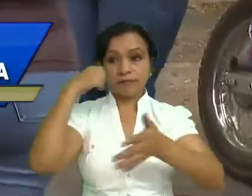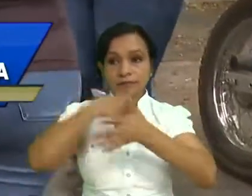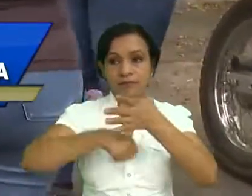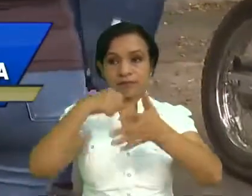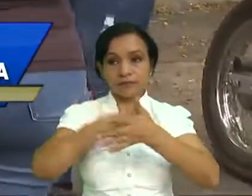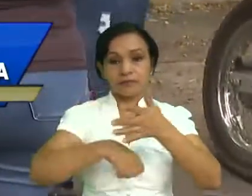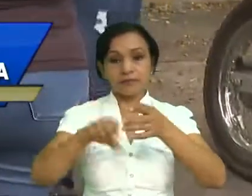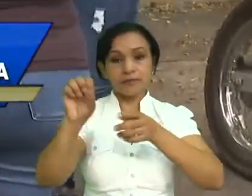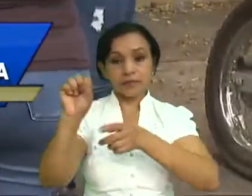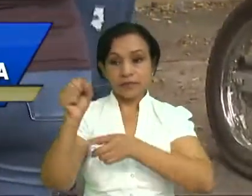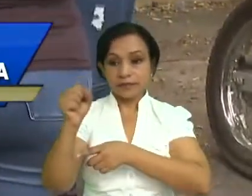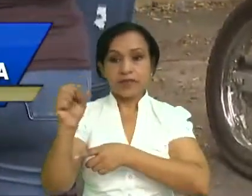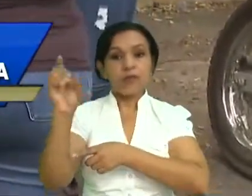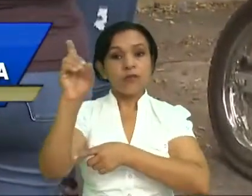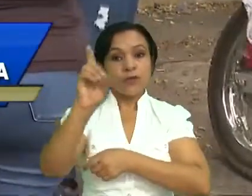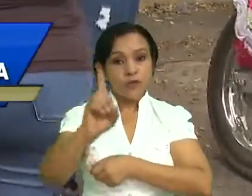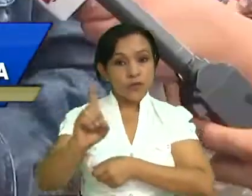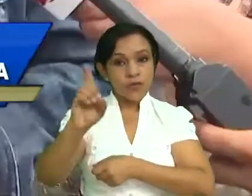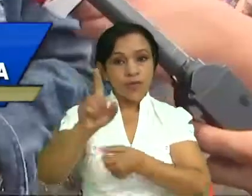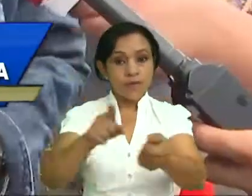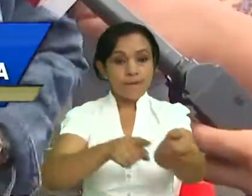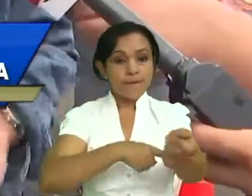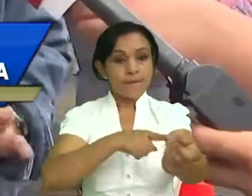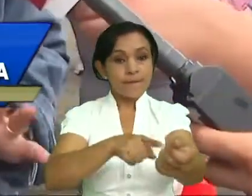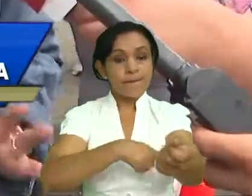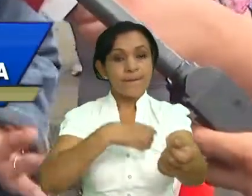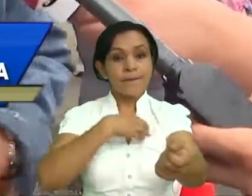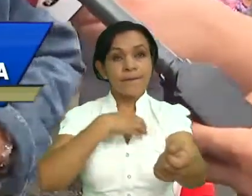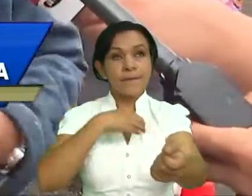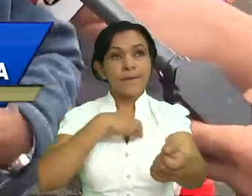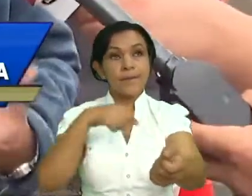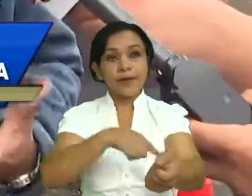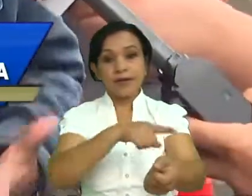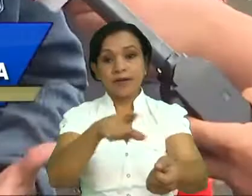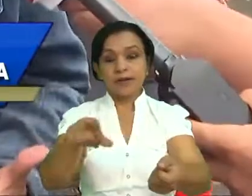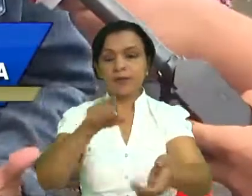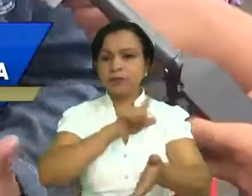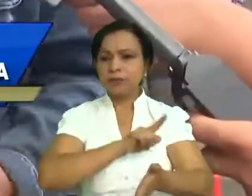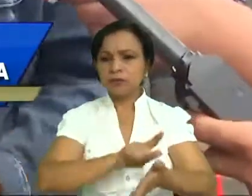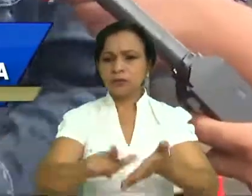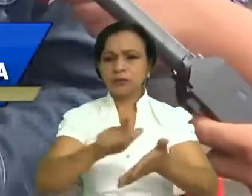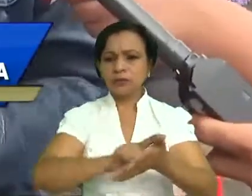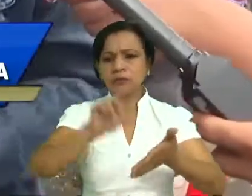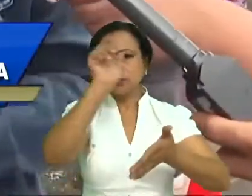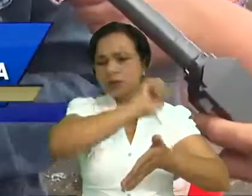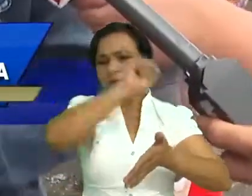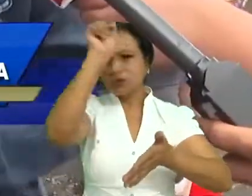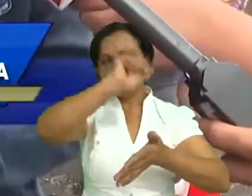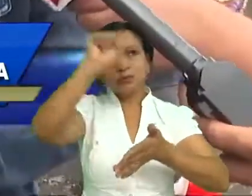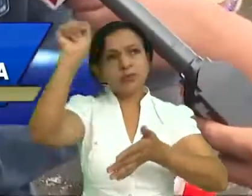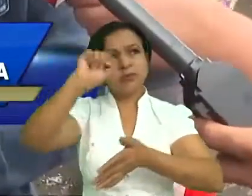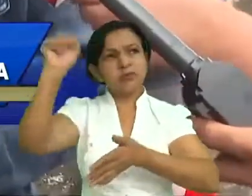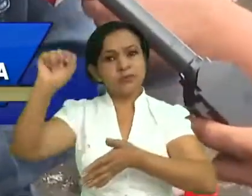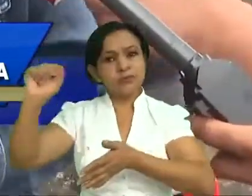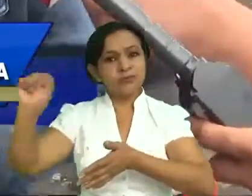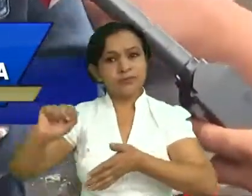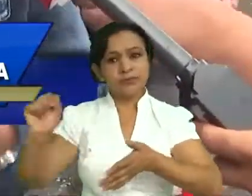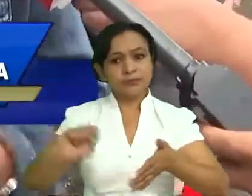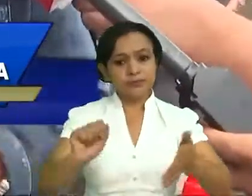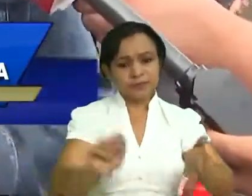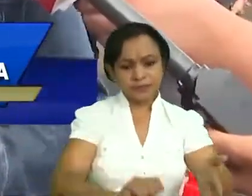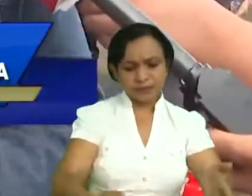los sábados y domingos, de los hermanos dueños de los tramos, de hacer lavado de las paredes en los mercados, la